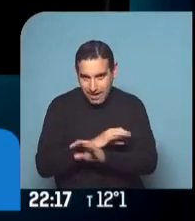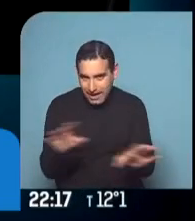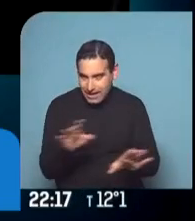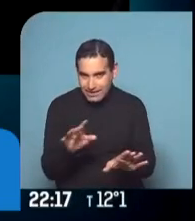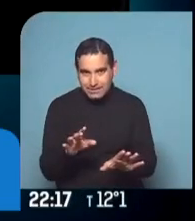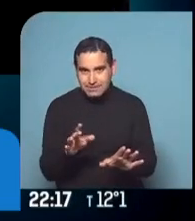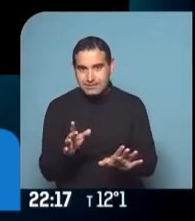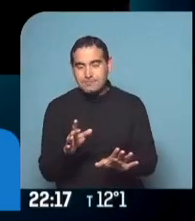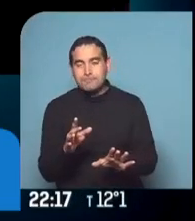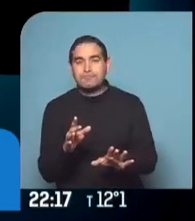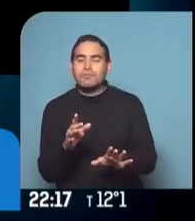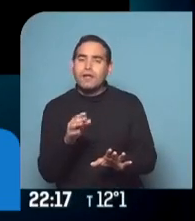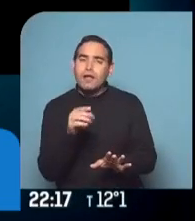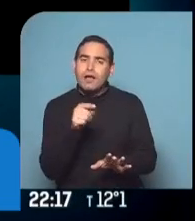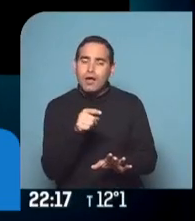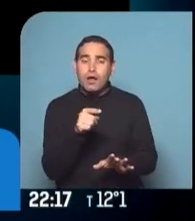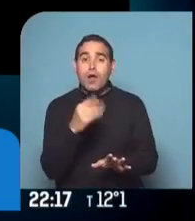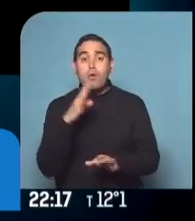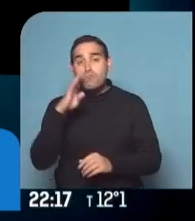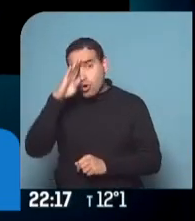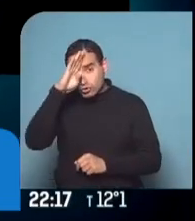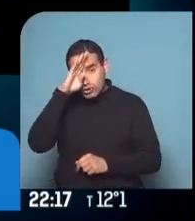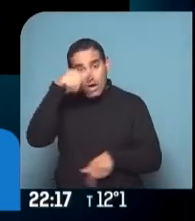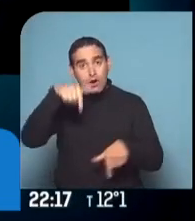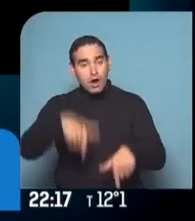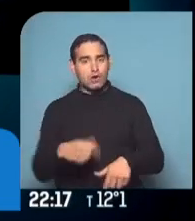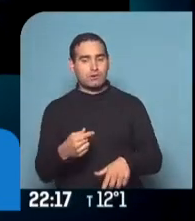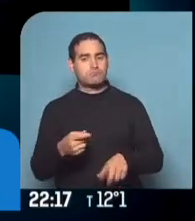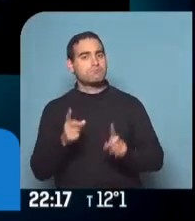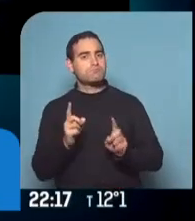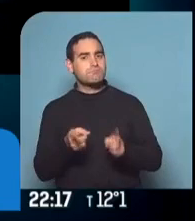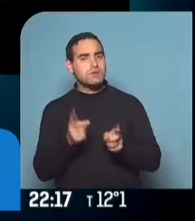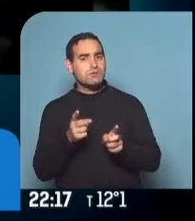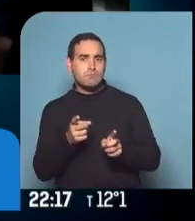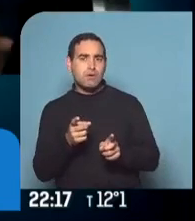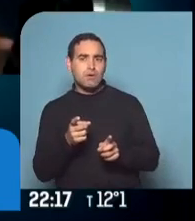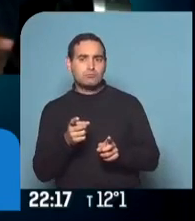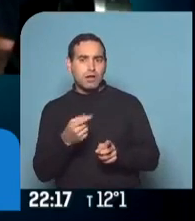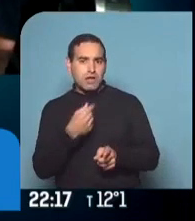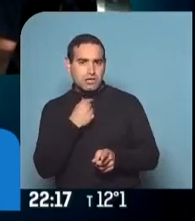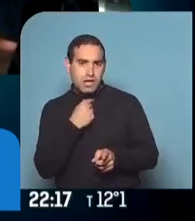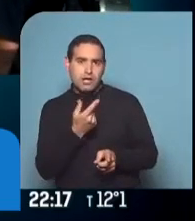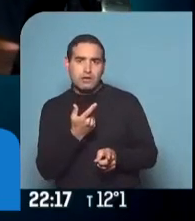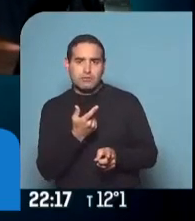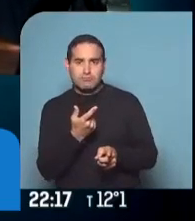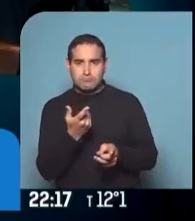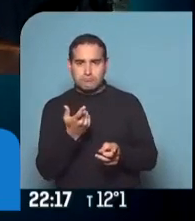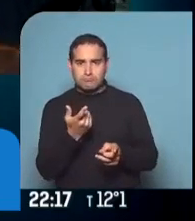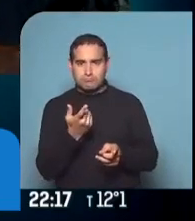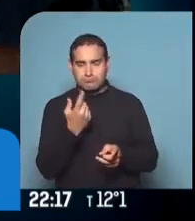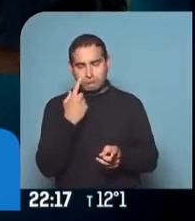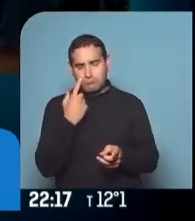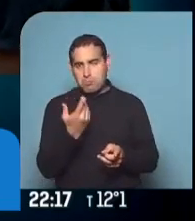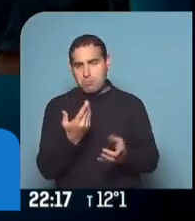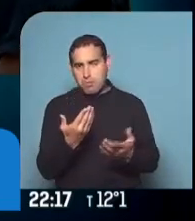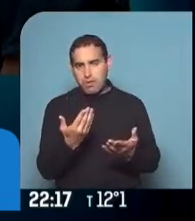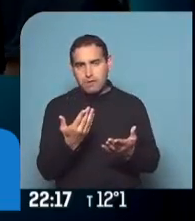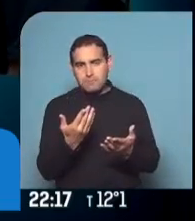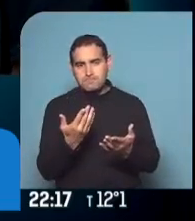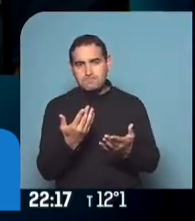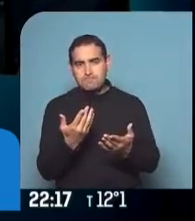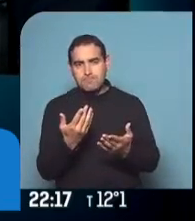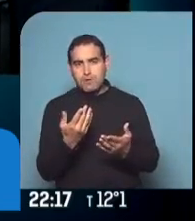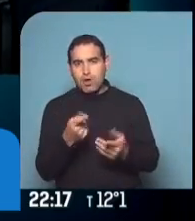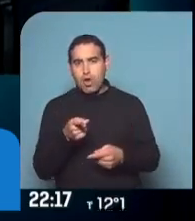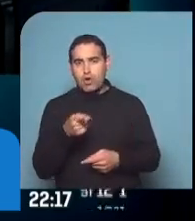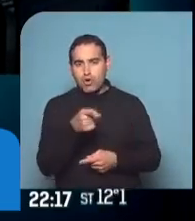muy tradicional. Ahora bien, Bolsonaro viene a romper con esta estructura y libra unas batallas contra